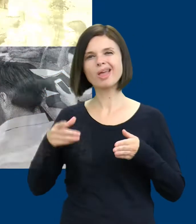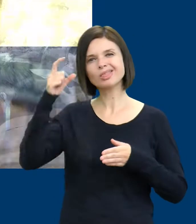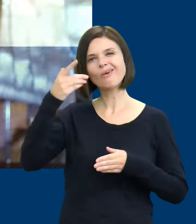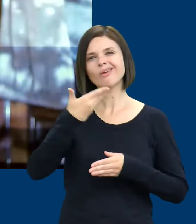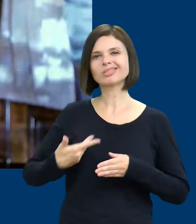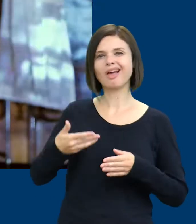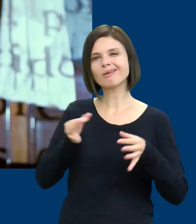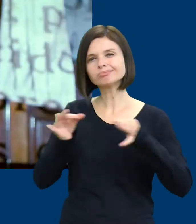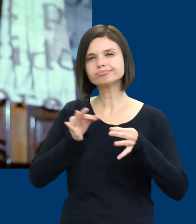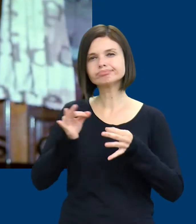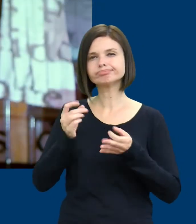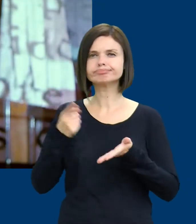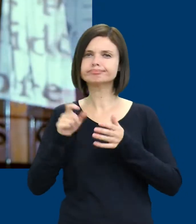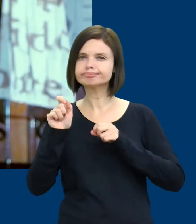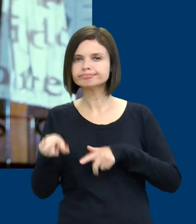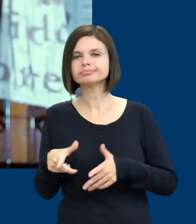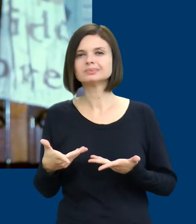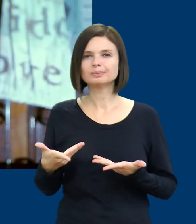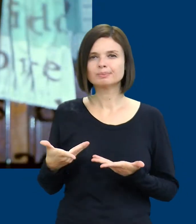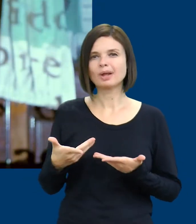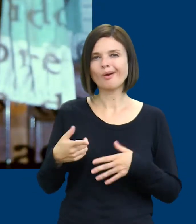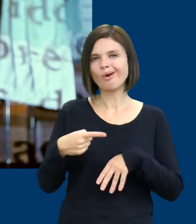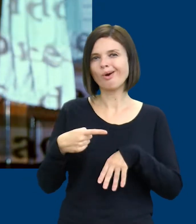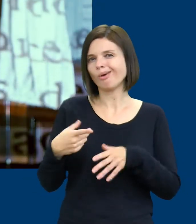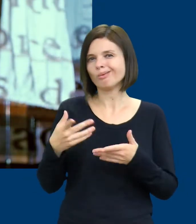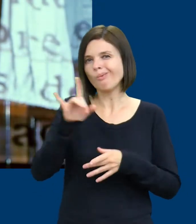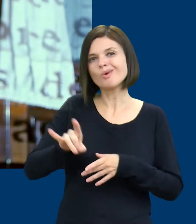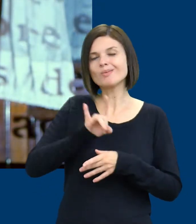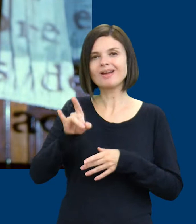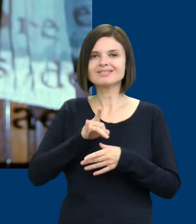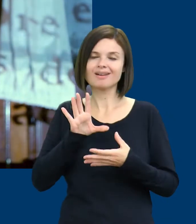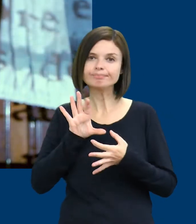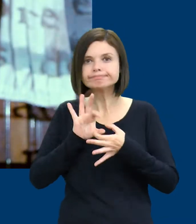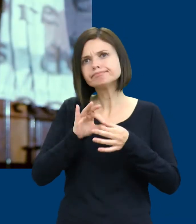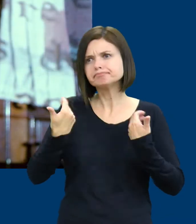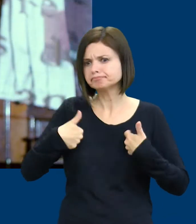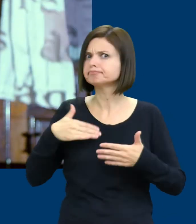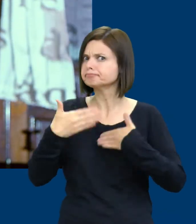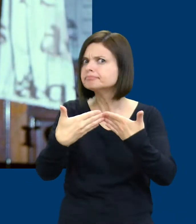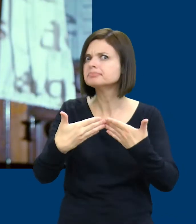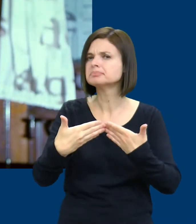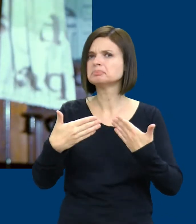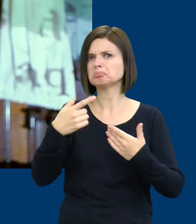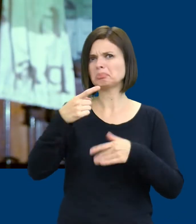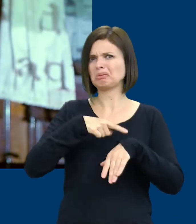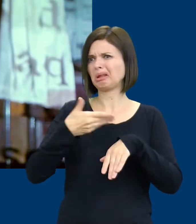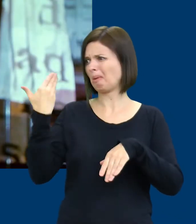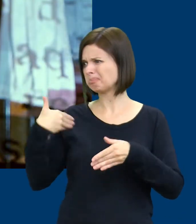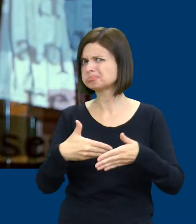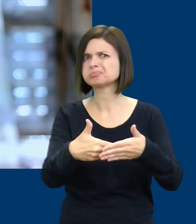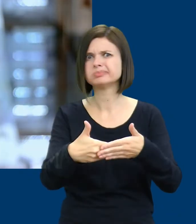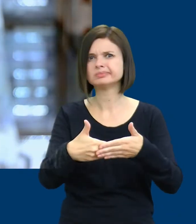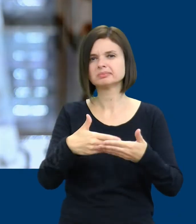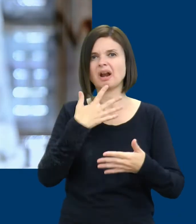El Estado era como más estratégico en las decisiones y la universidad tenía ahí una relación más fluida,